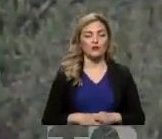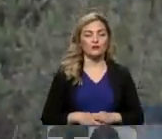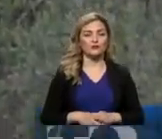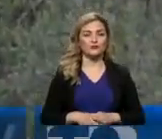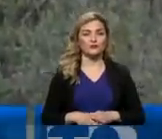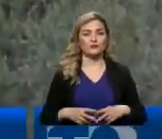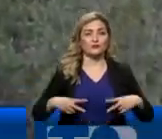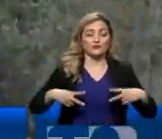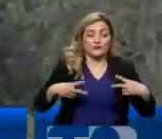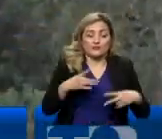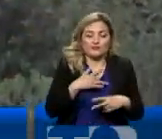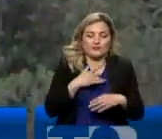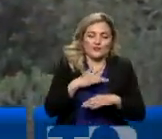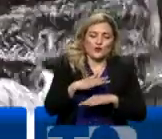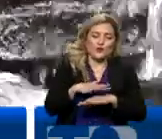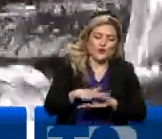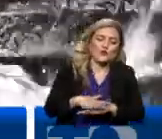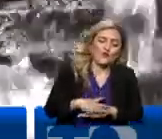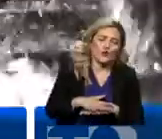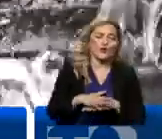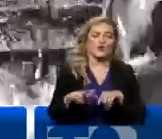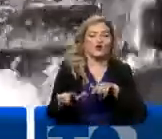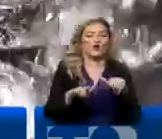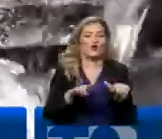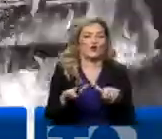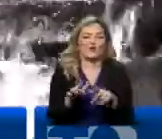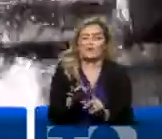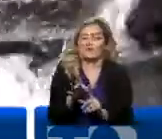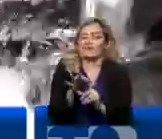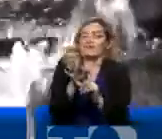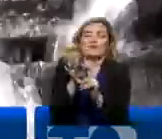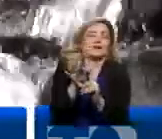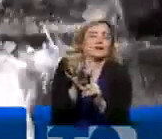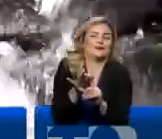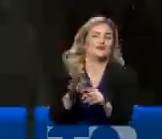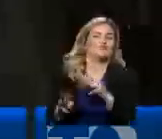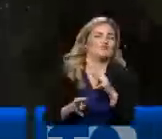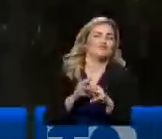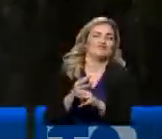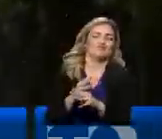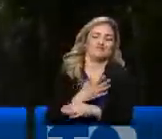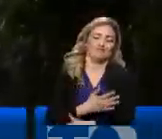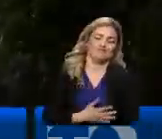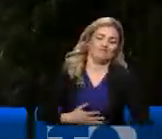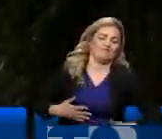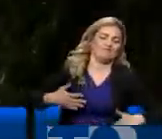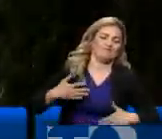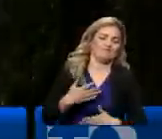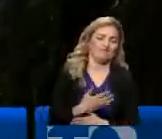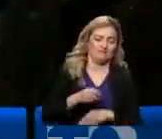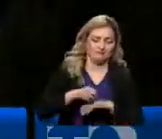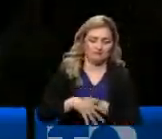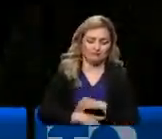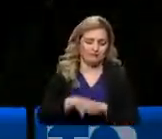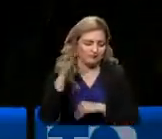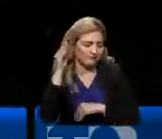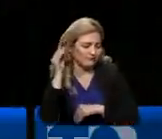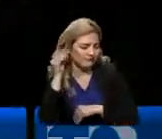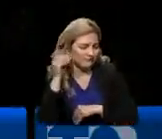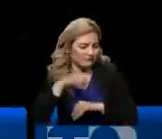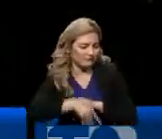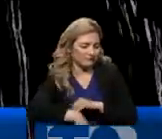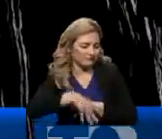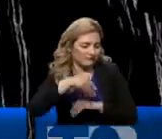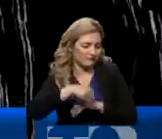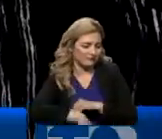para vivir momentos de relax en escenarios únicos como estos, disfrutando del murmullo de fuentes de agua que caen en cascadas en